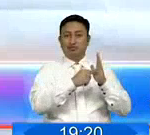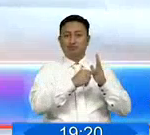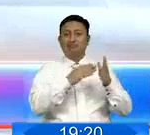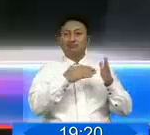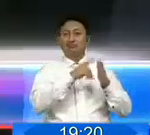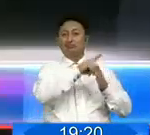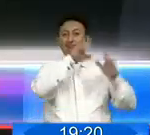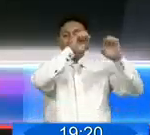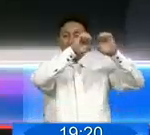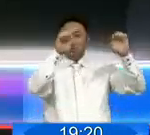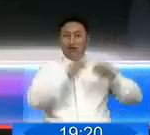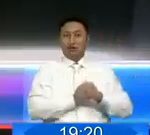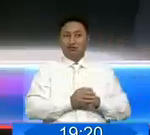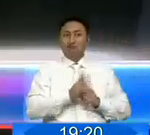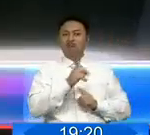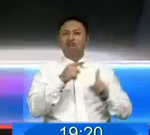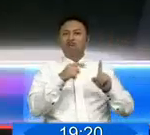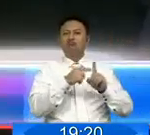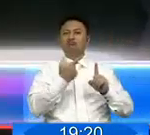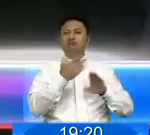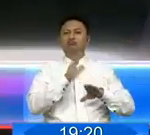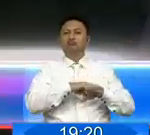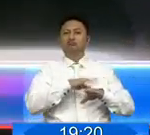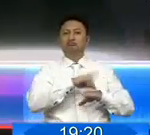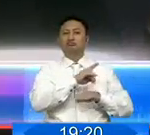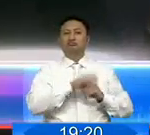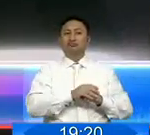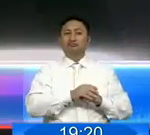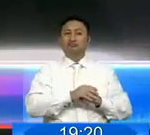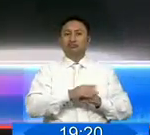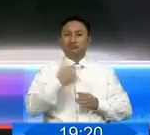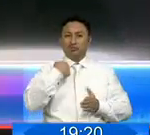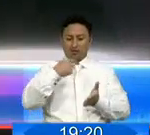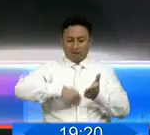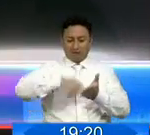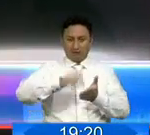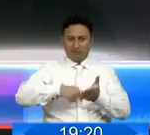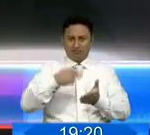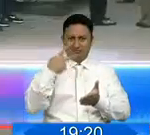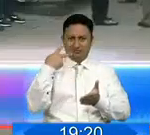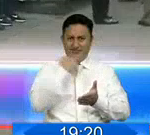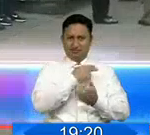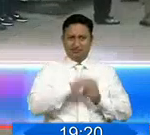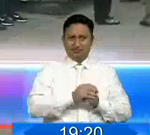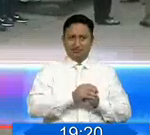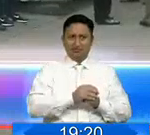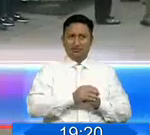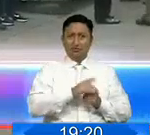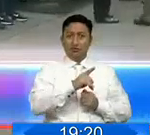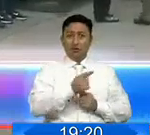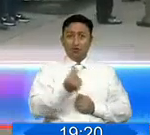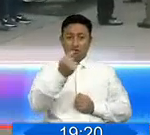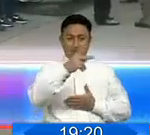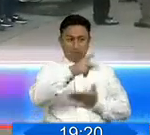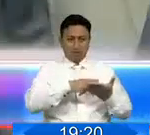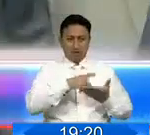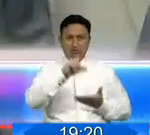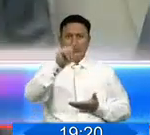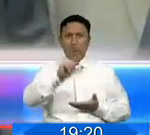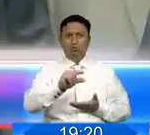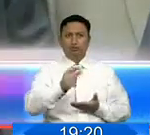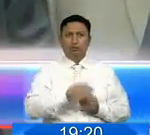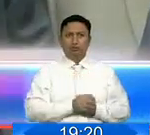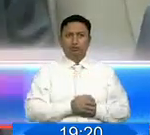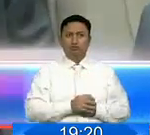petrolera. Una de ellas es por la supuesta falsificación de sus firmas y un presunto pago inferior en el monto de sus utilidades.